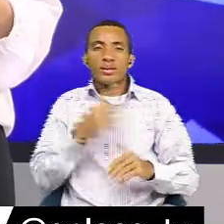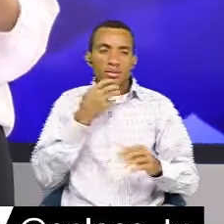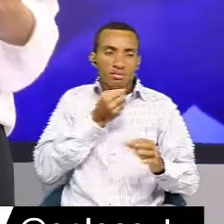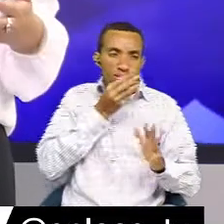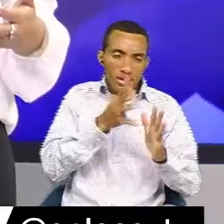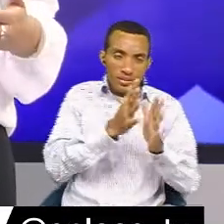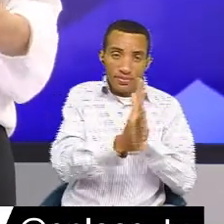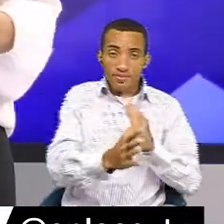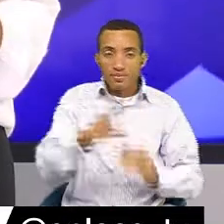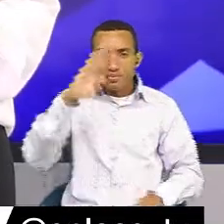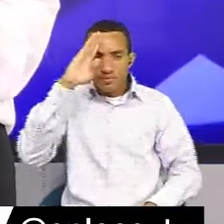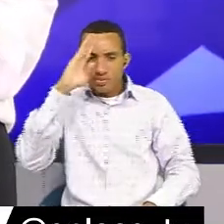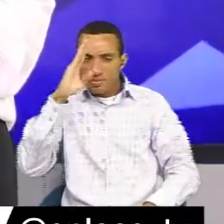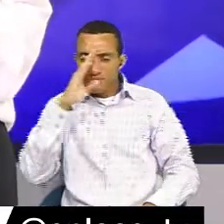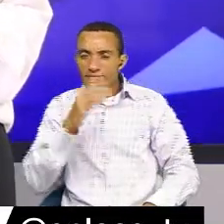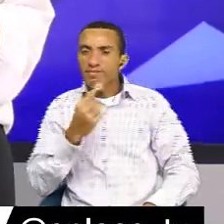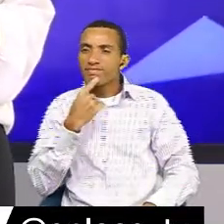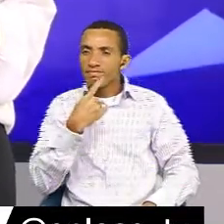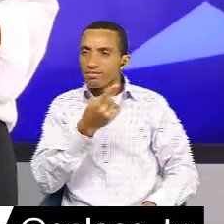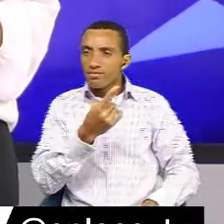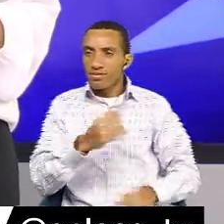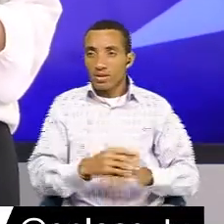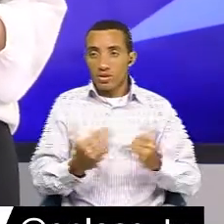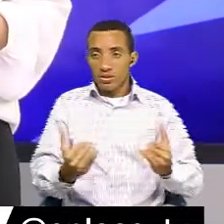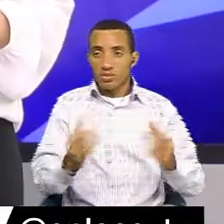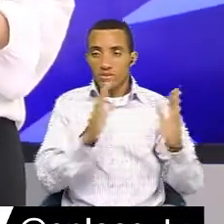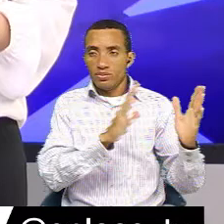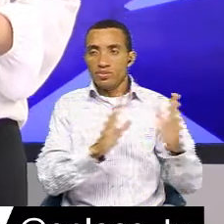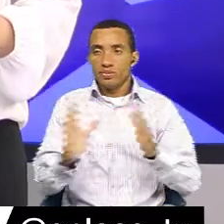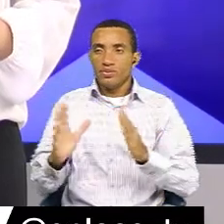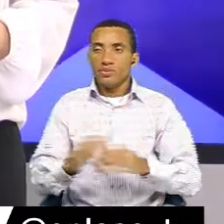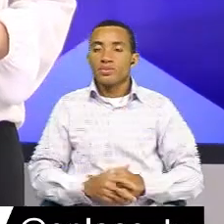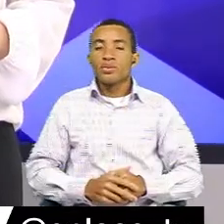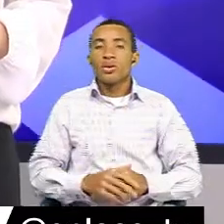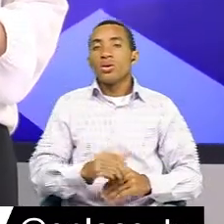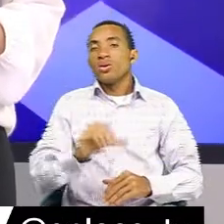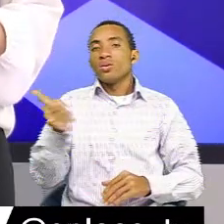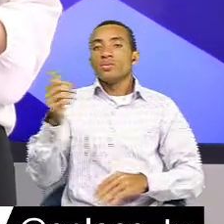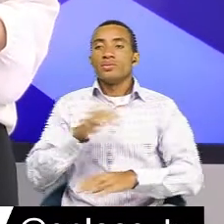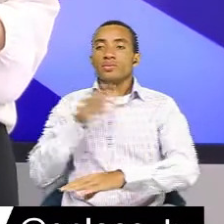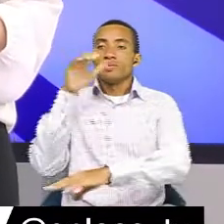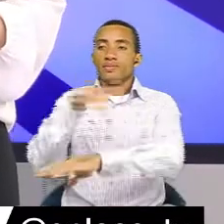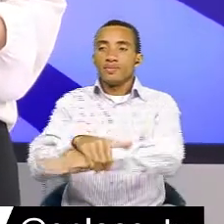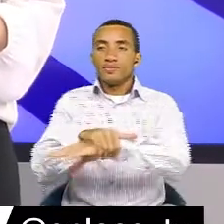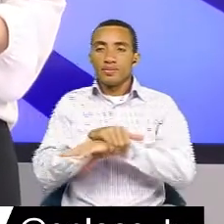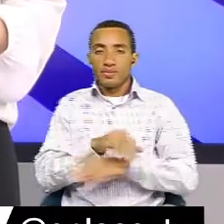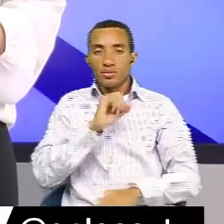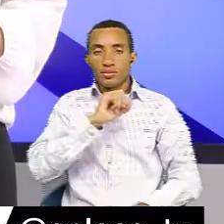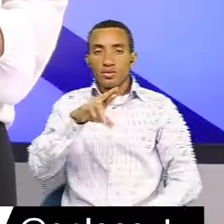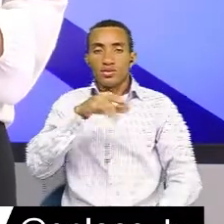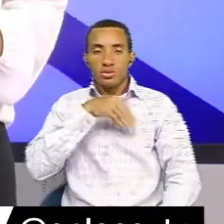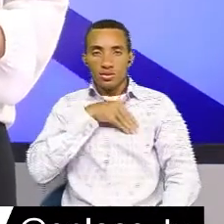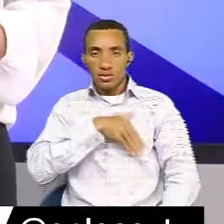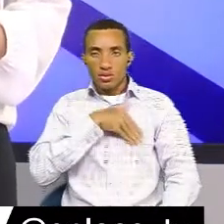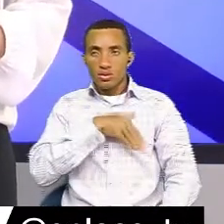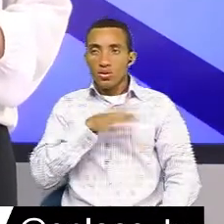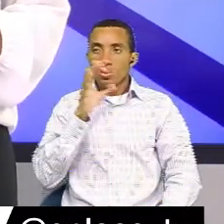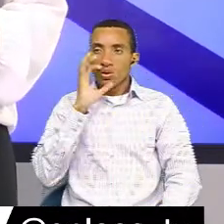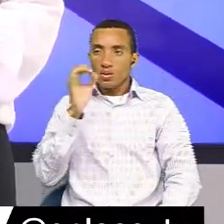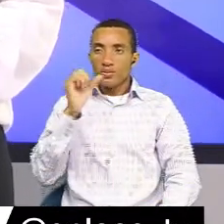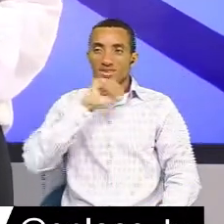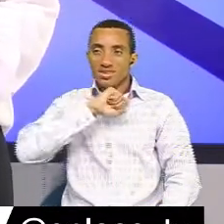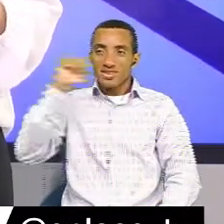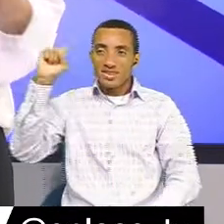Policía responde a estas acusaciones. En otras noticias, fue detenido en San Martín Sur de Bolívar el dirigente sindical